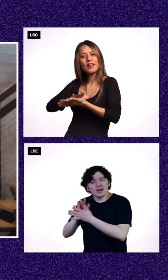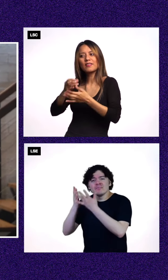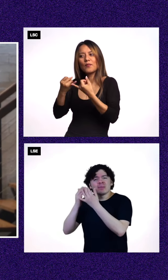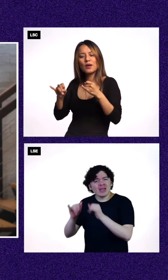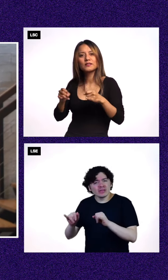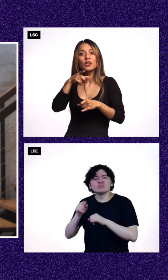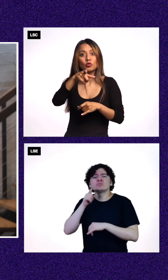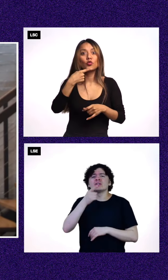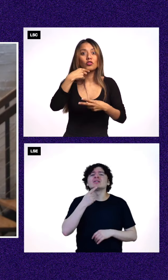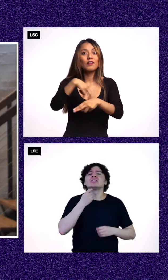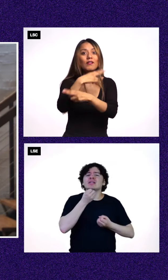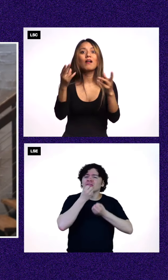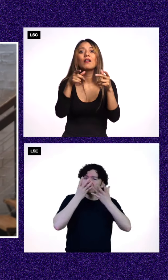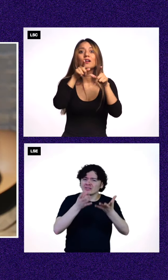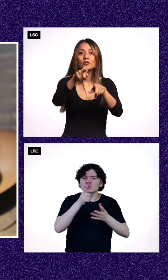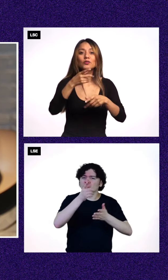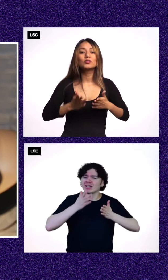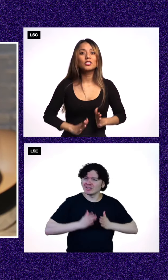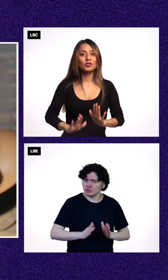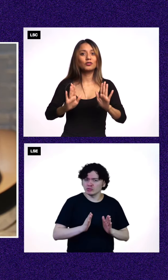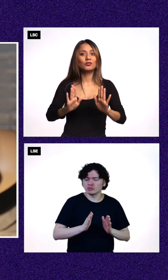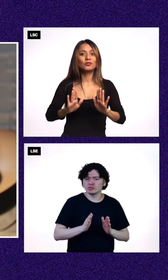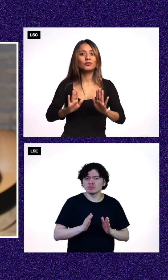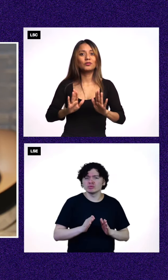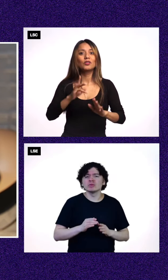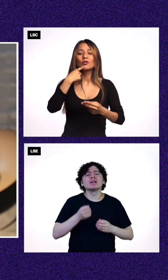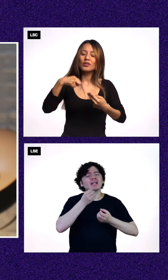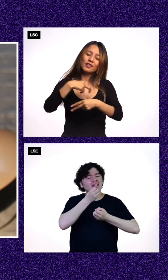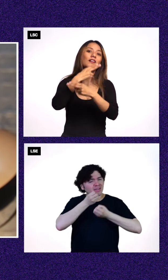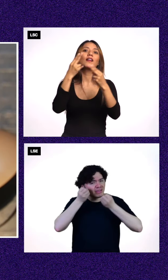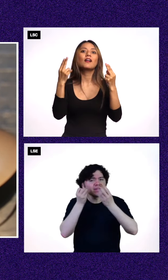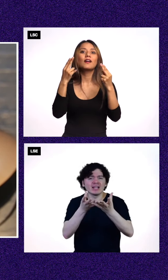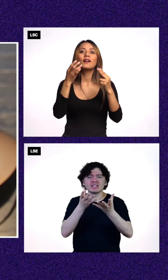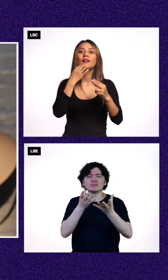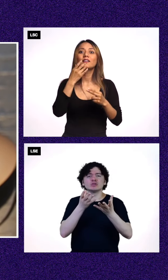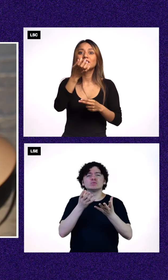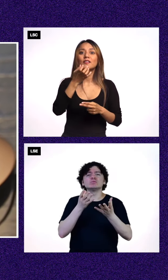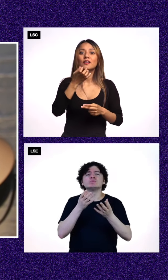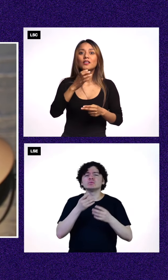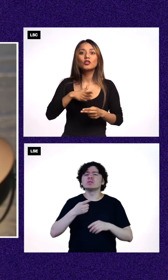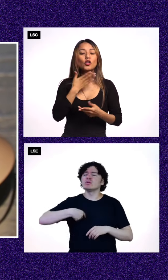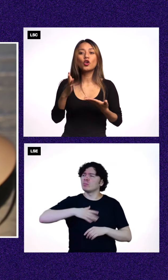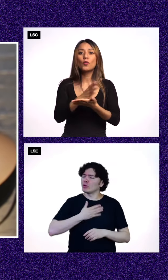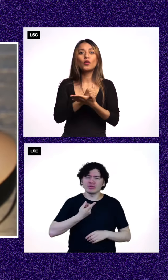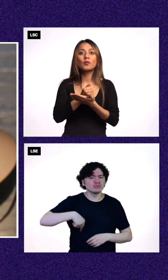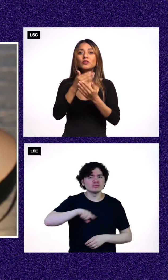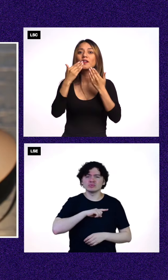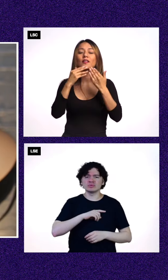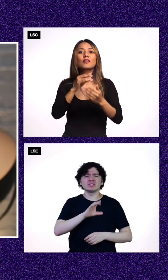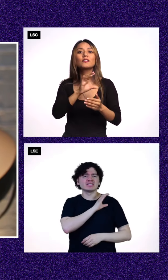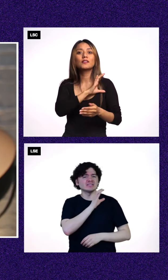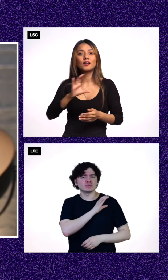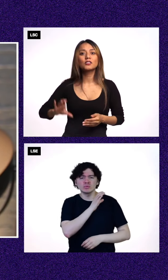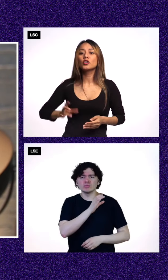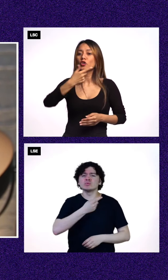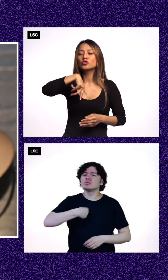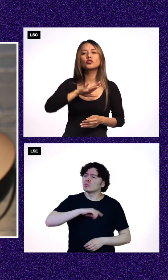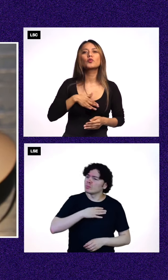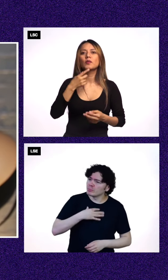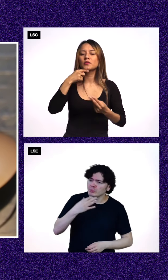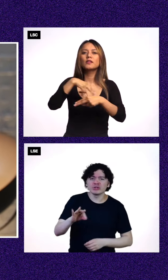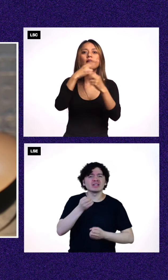cosa y que todo es posible en Cristo? Si quieres hacer eso, entonces esas son las palabras que tenemos que declarar sobre nuestras familias.